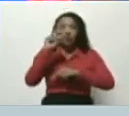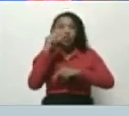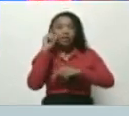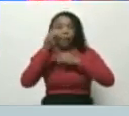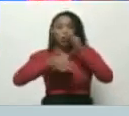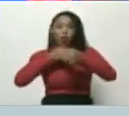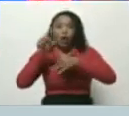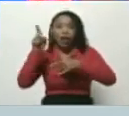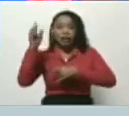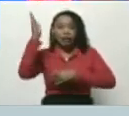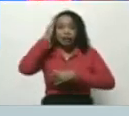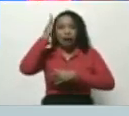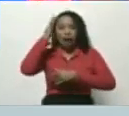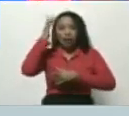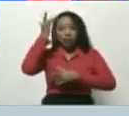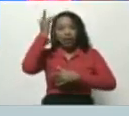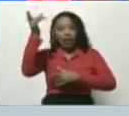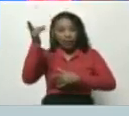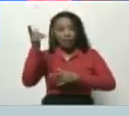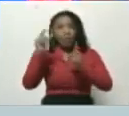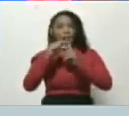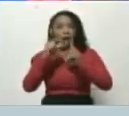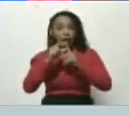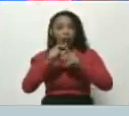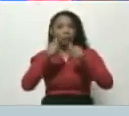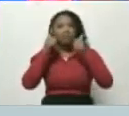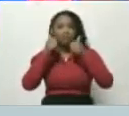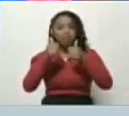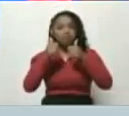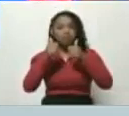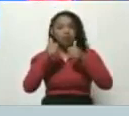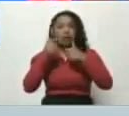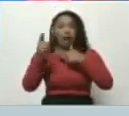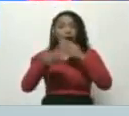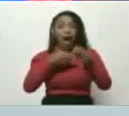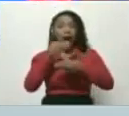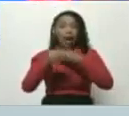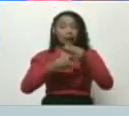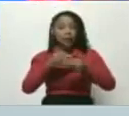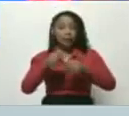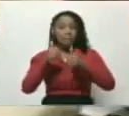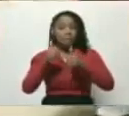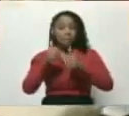palabra sabia, acertada, atinada, que da guiatura.